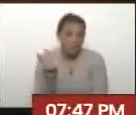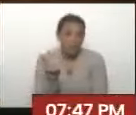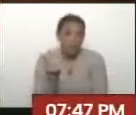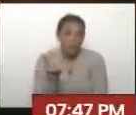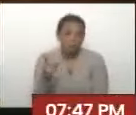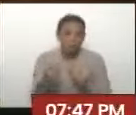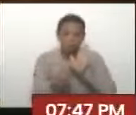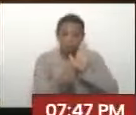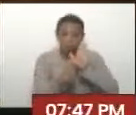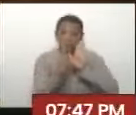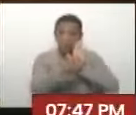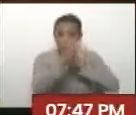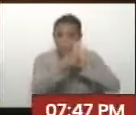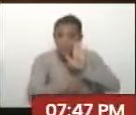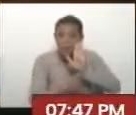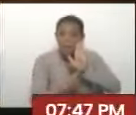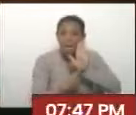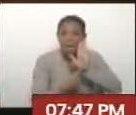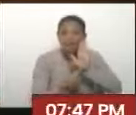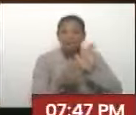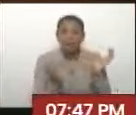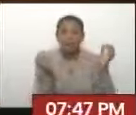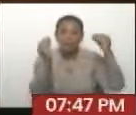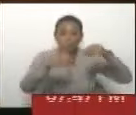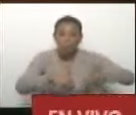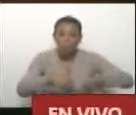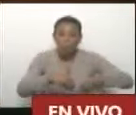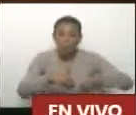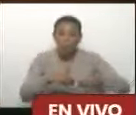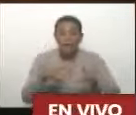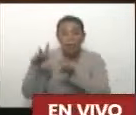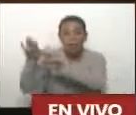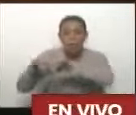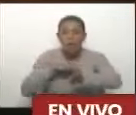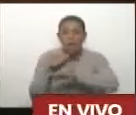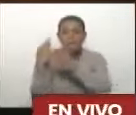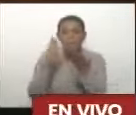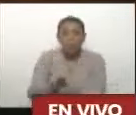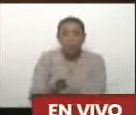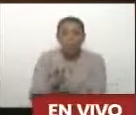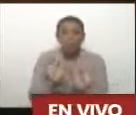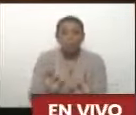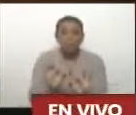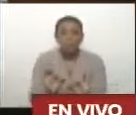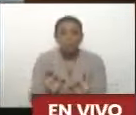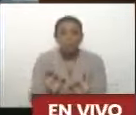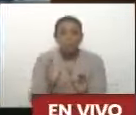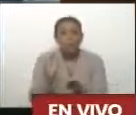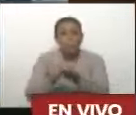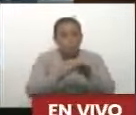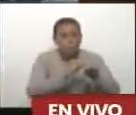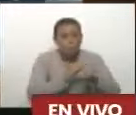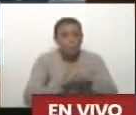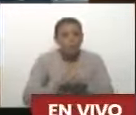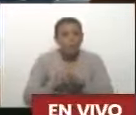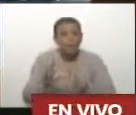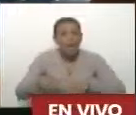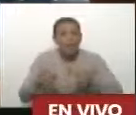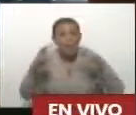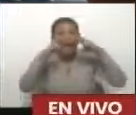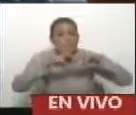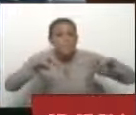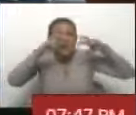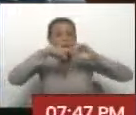como firmante de la convención contra el genocidio puede enfocar esa convención así para iniciar una